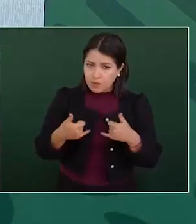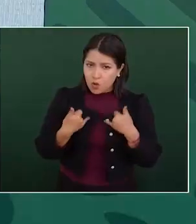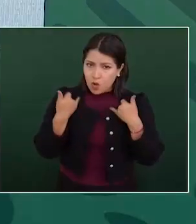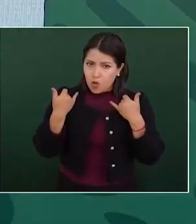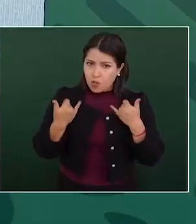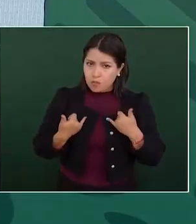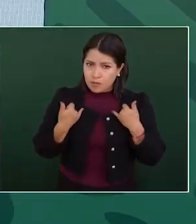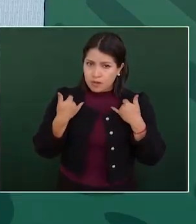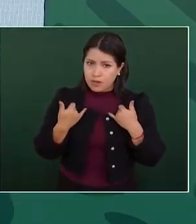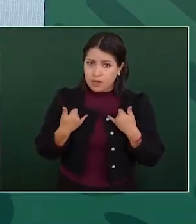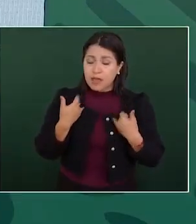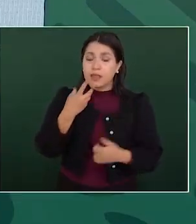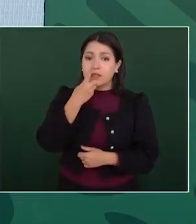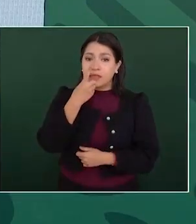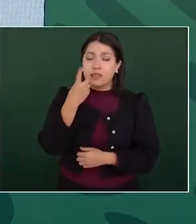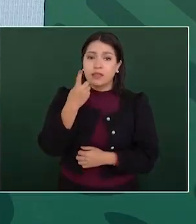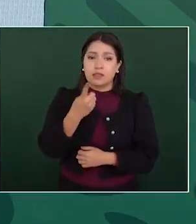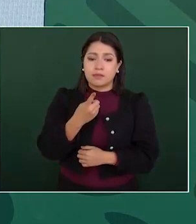los